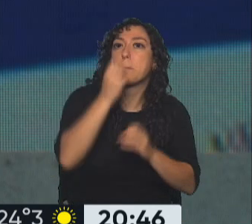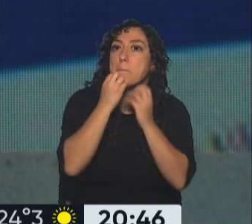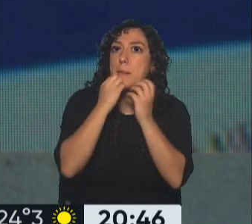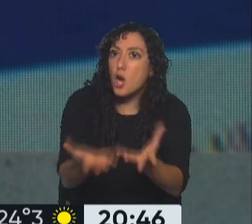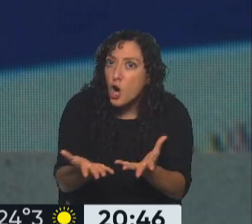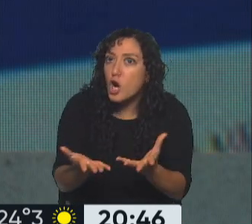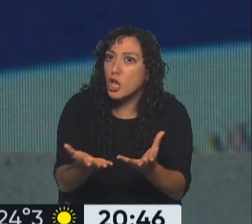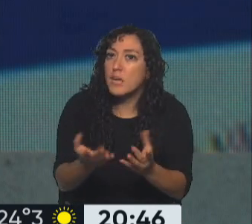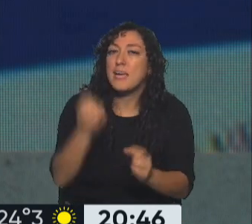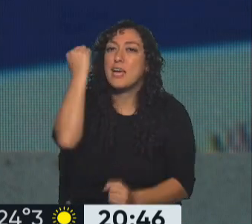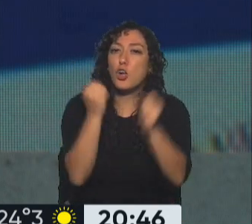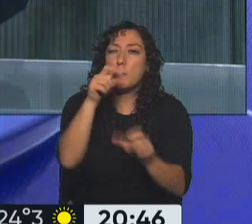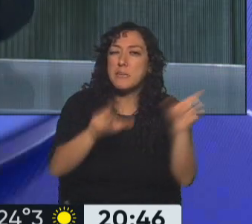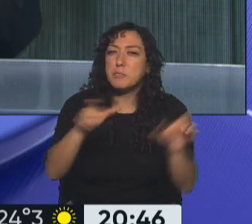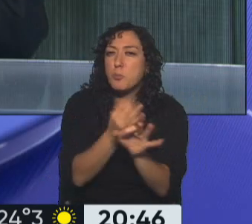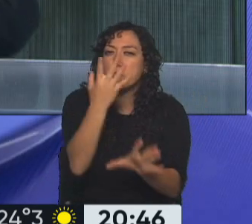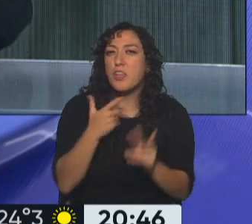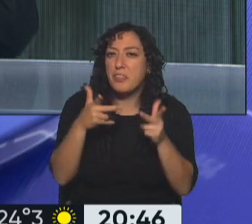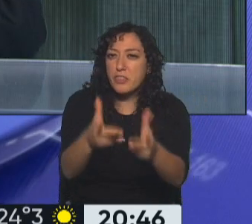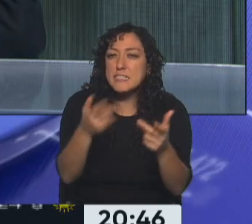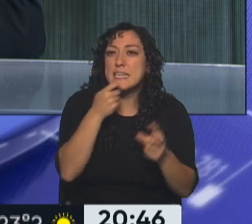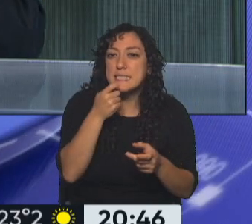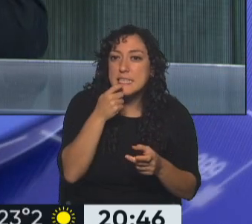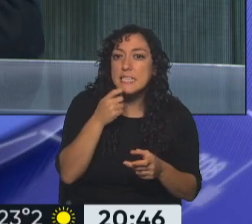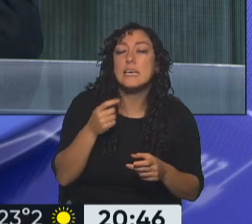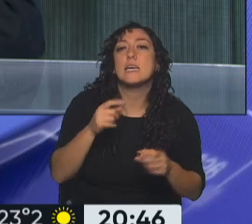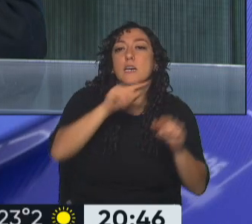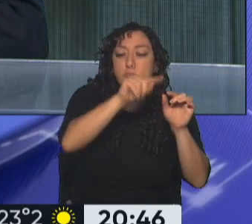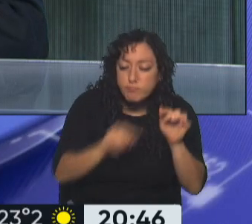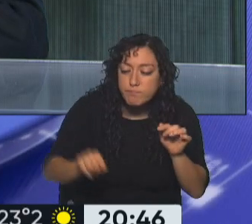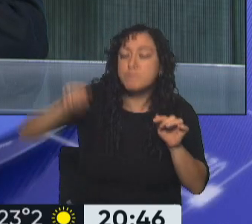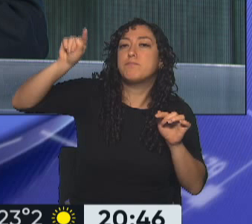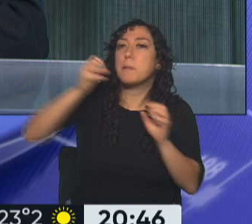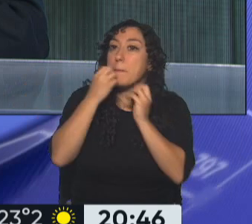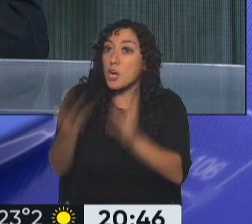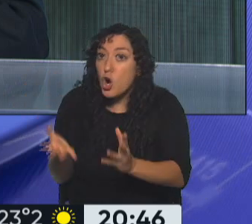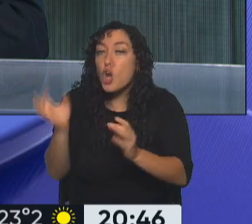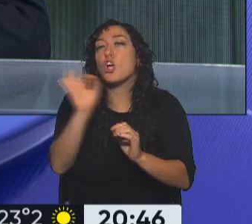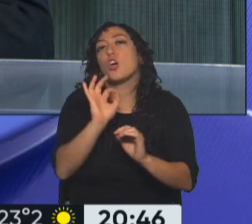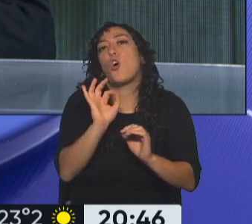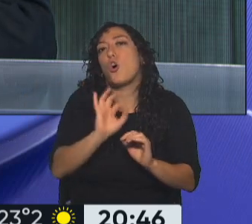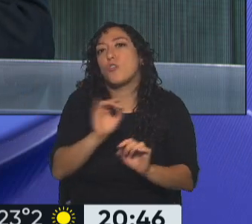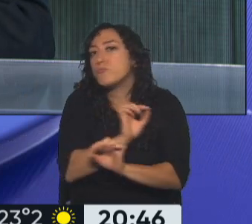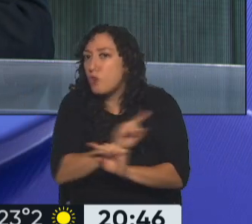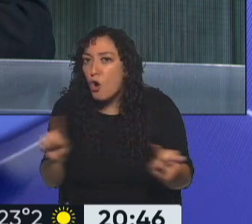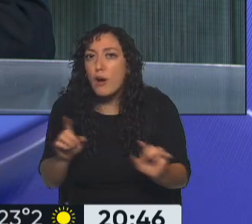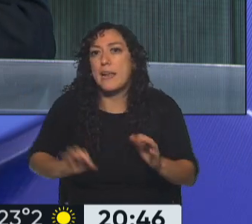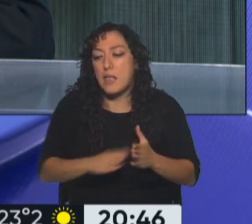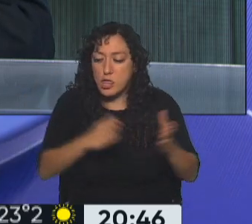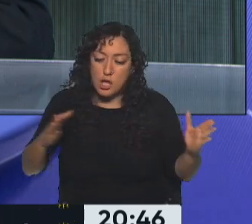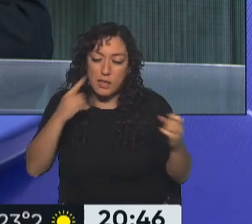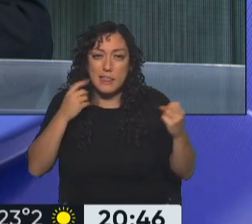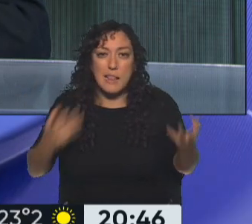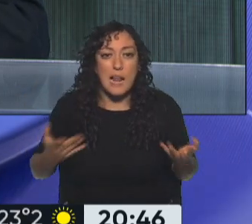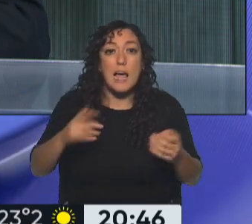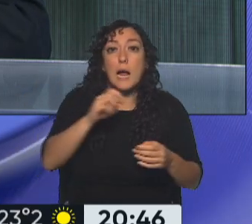esto que hablan los economistas, si vas a tener una B corta o una U, en algún momento empieces a crecer. El ministro Caputo no se va a